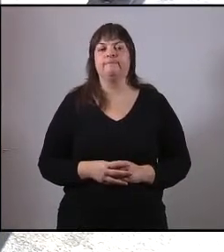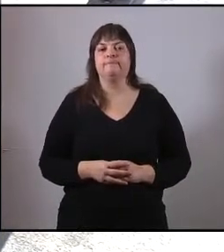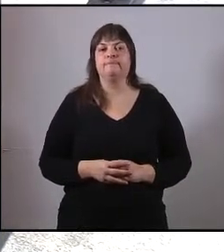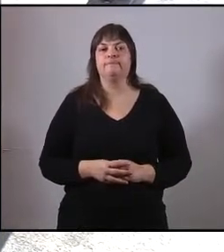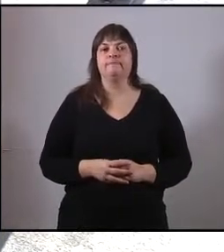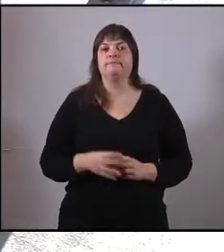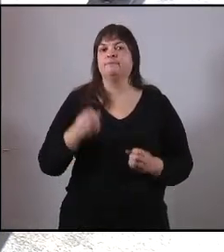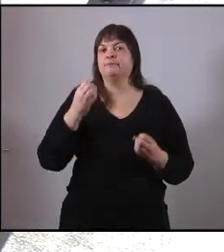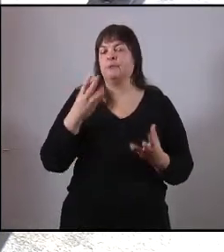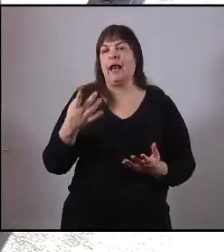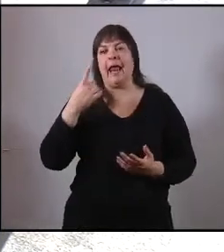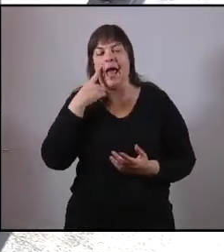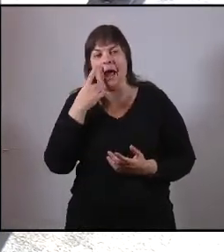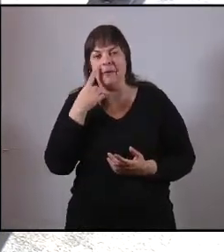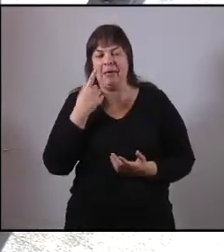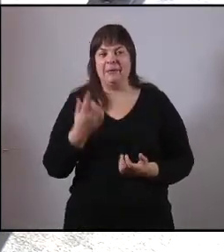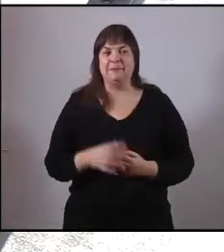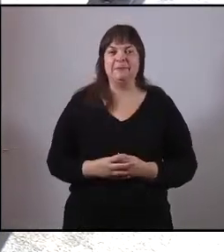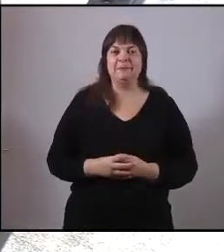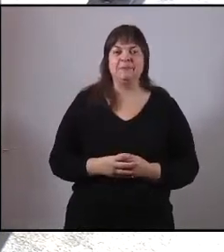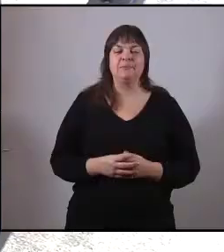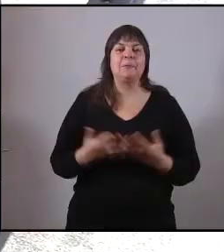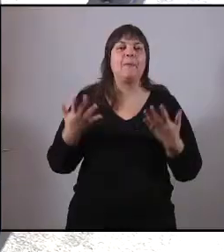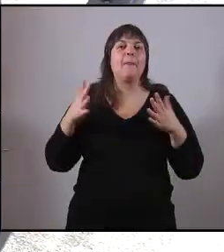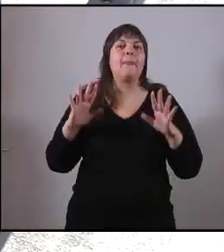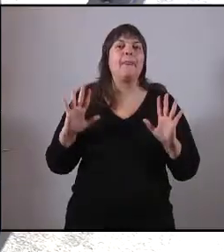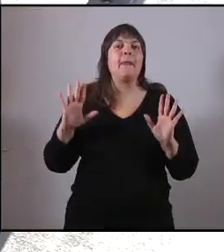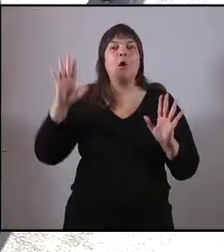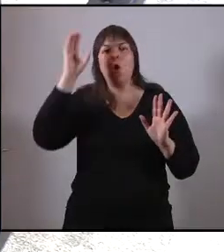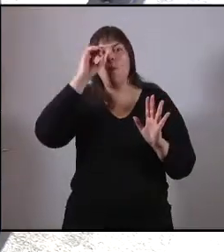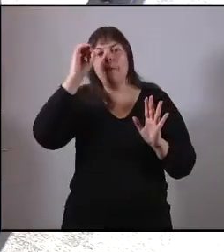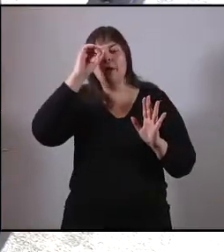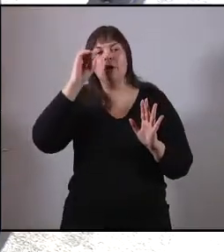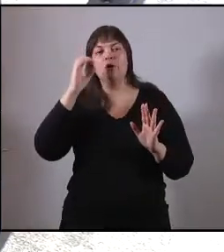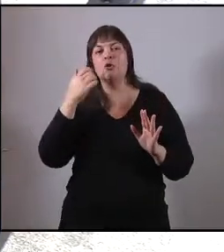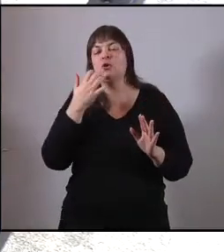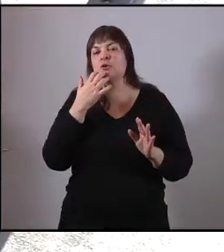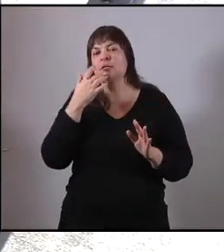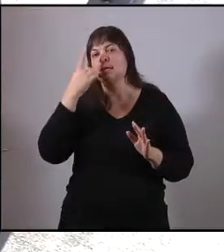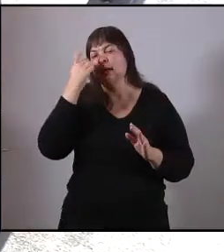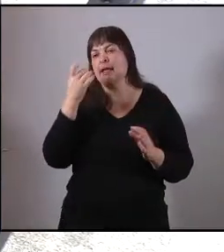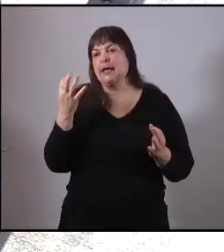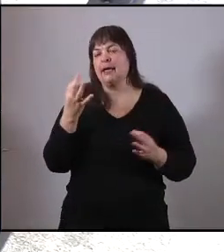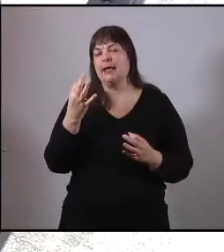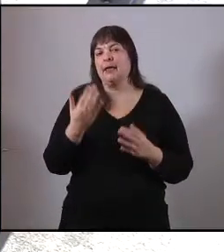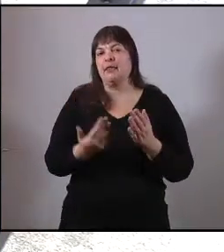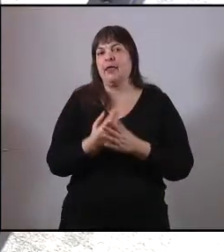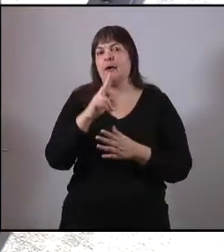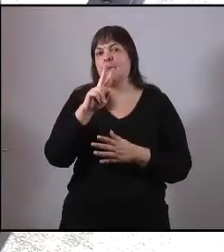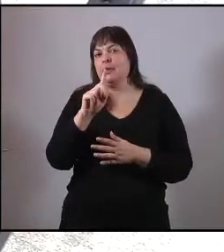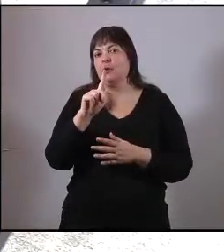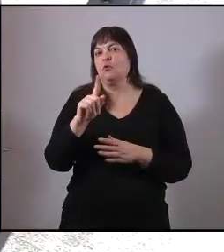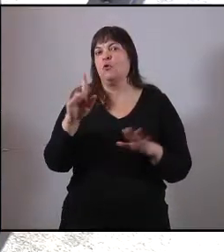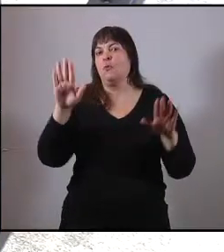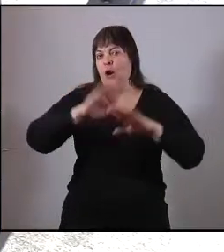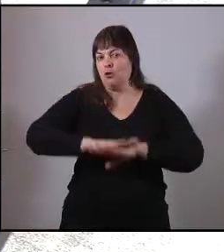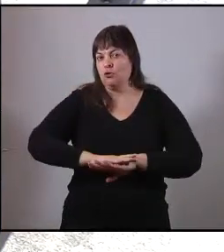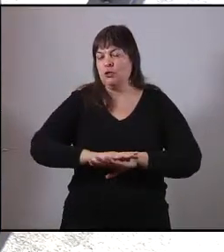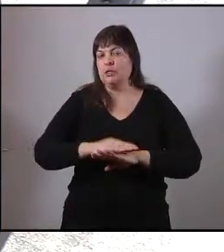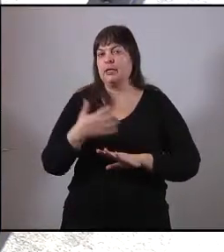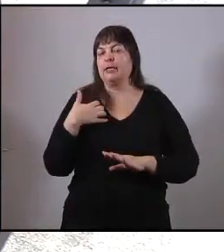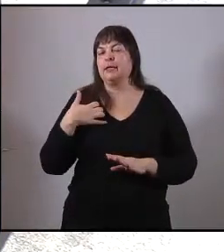Bueno, ya, a ver si. Pero la opinión, si cree que desde el 21 por la noche se ha